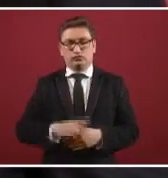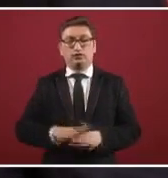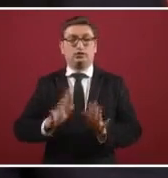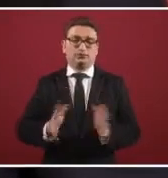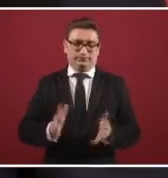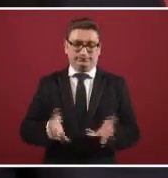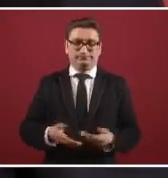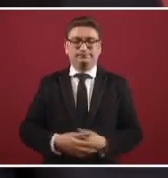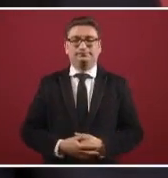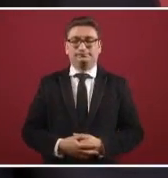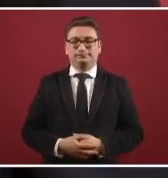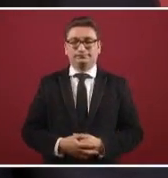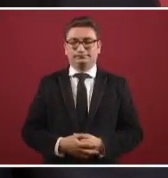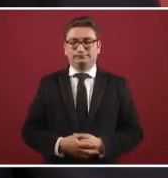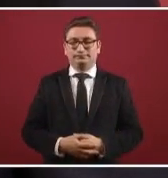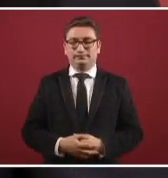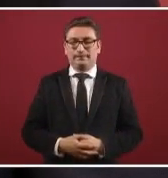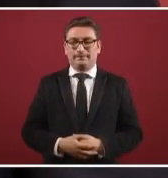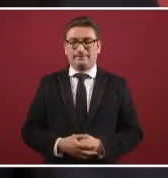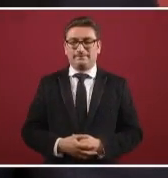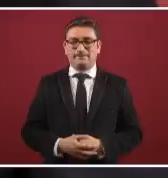sí.